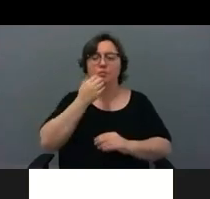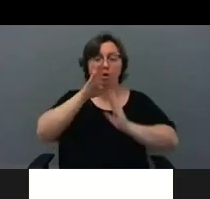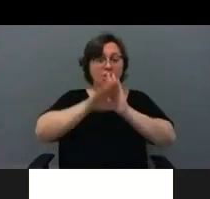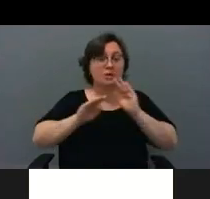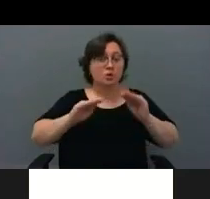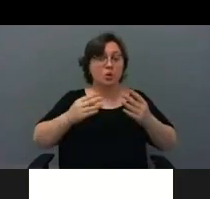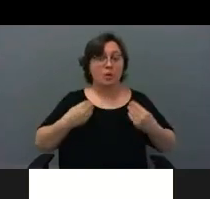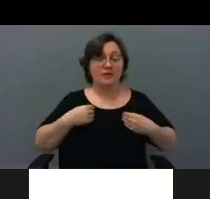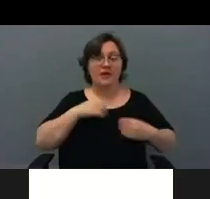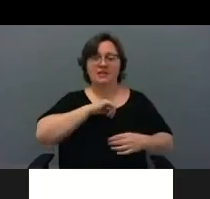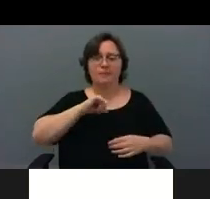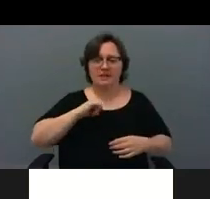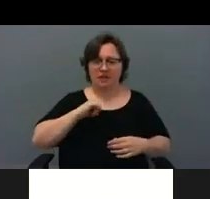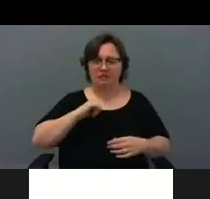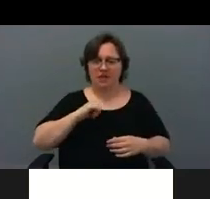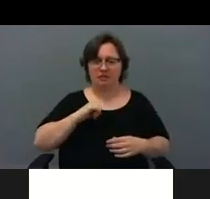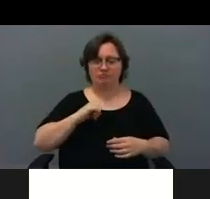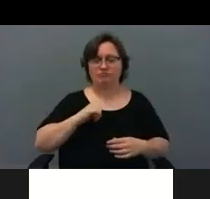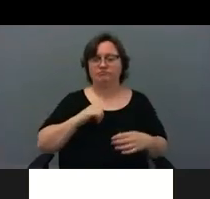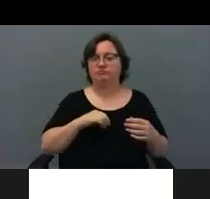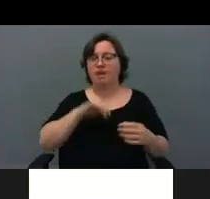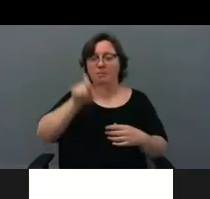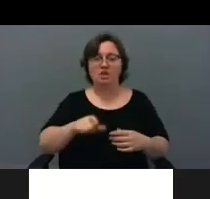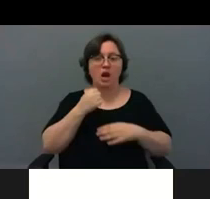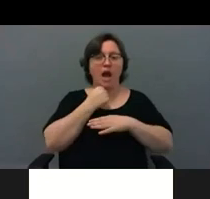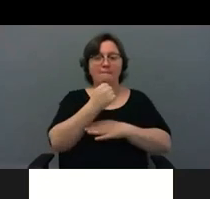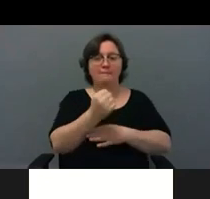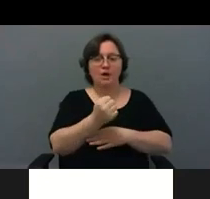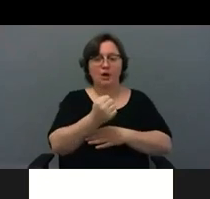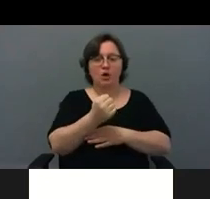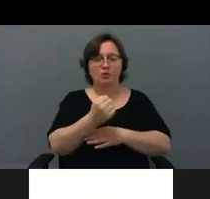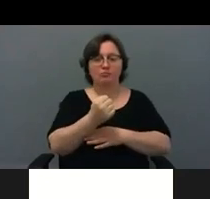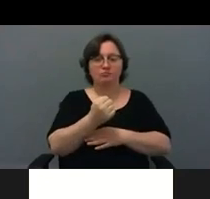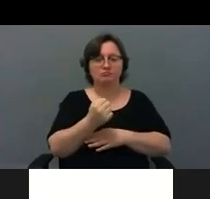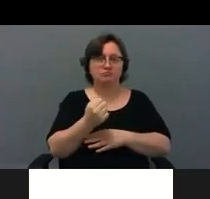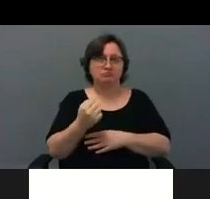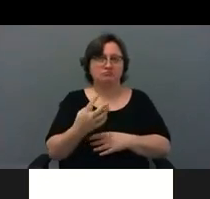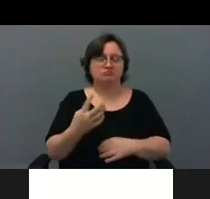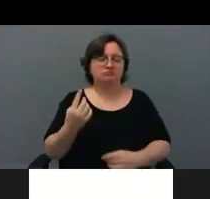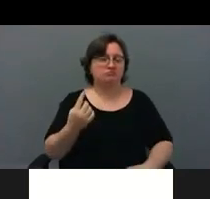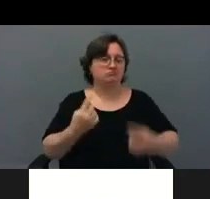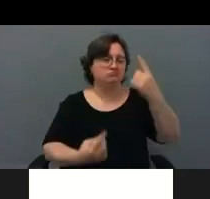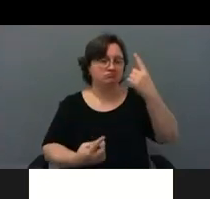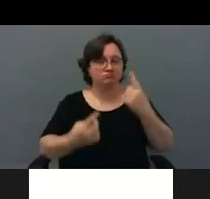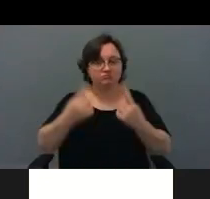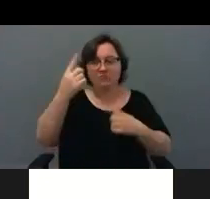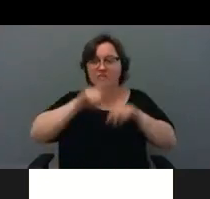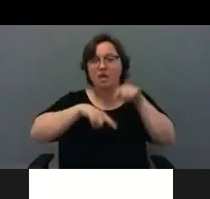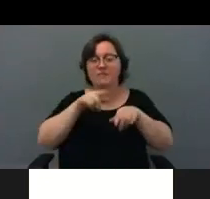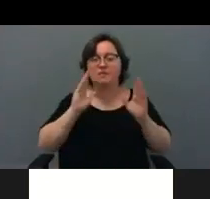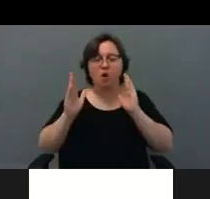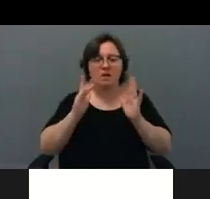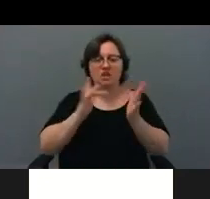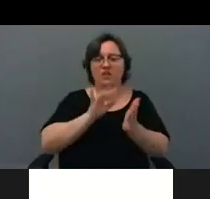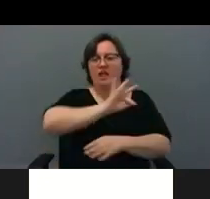que los apoyos están pues ubicados en determinados momentos